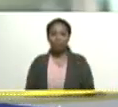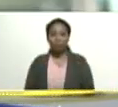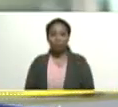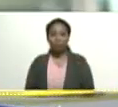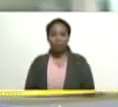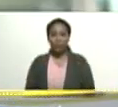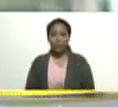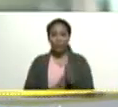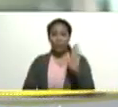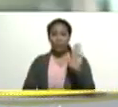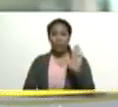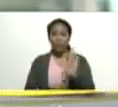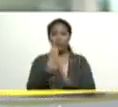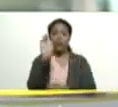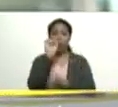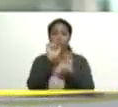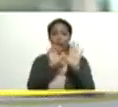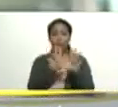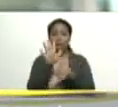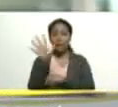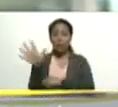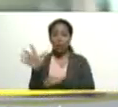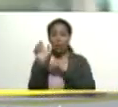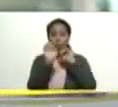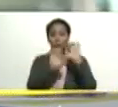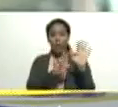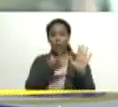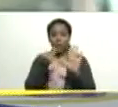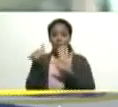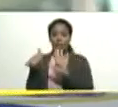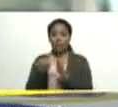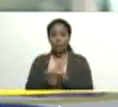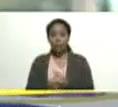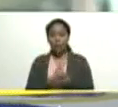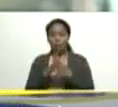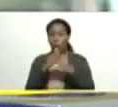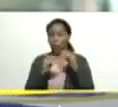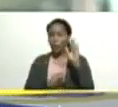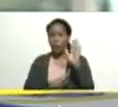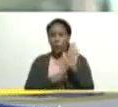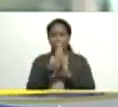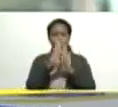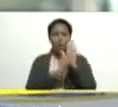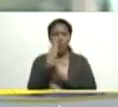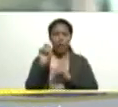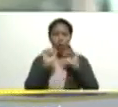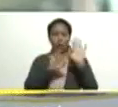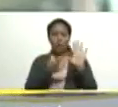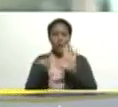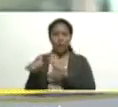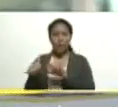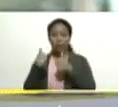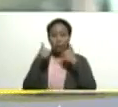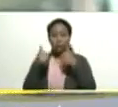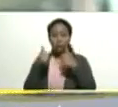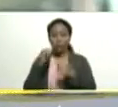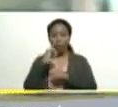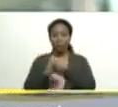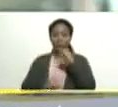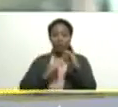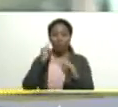por encima de 85, de 86. 86. Todos por encima de 86, un puntaje